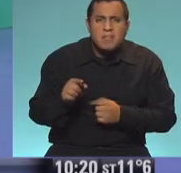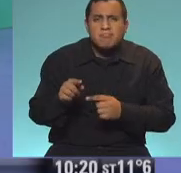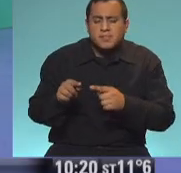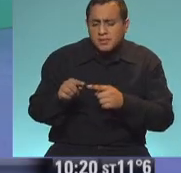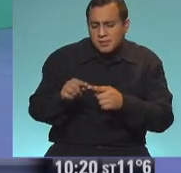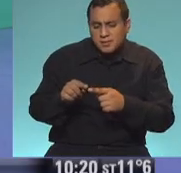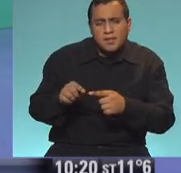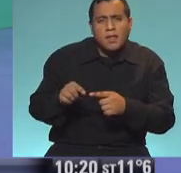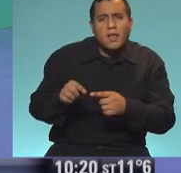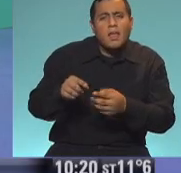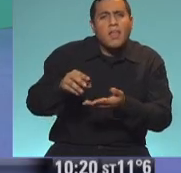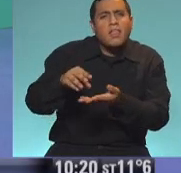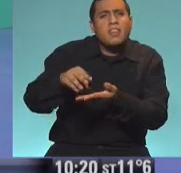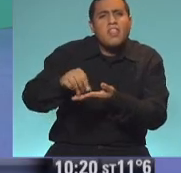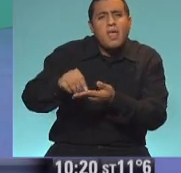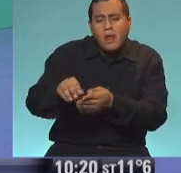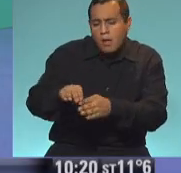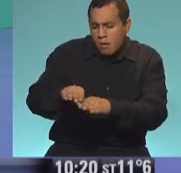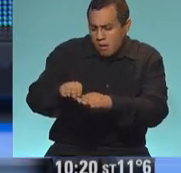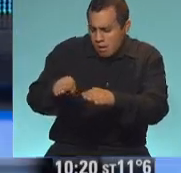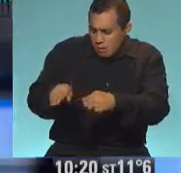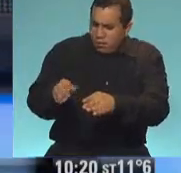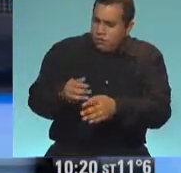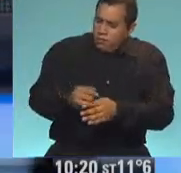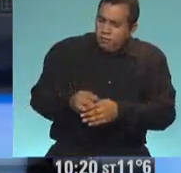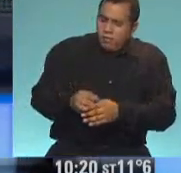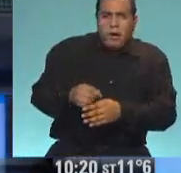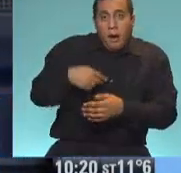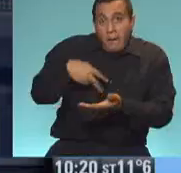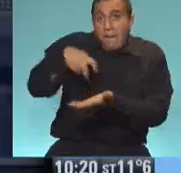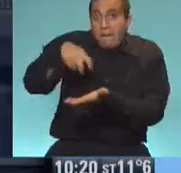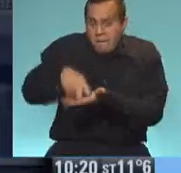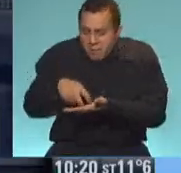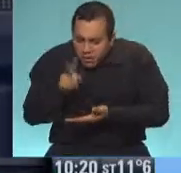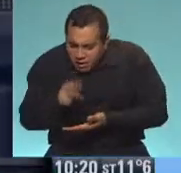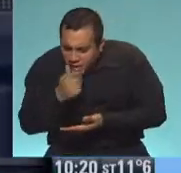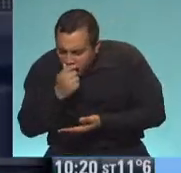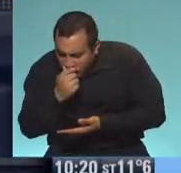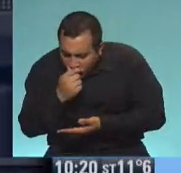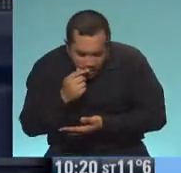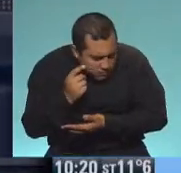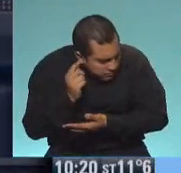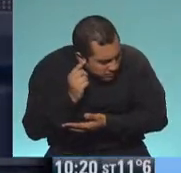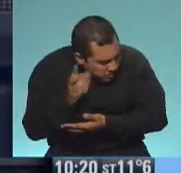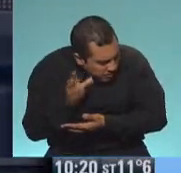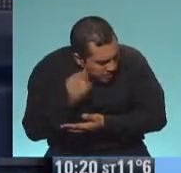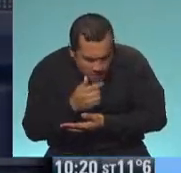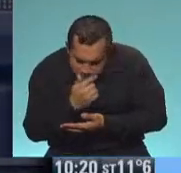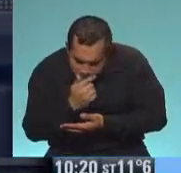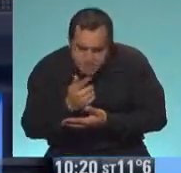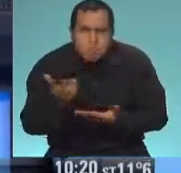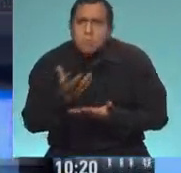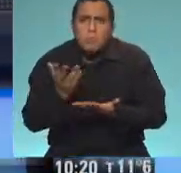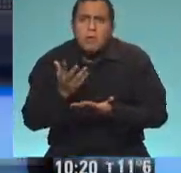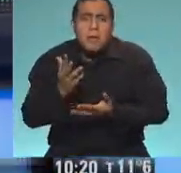de tierra acolchada. Entonces, se tira de rodillas para mirar o para escuchar, porque capaz